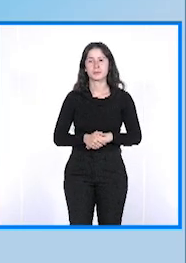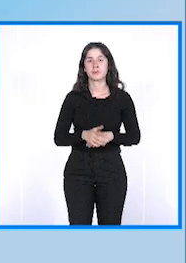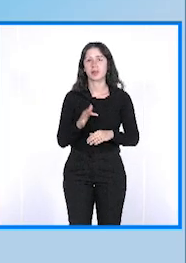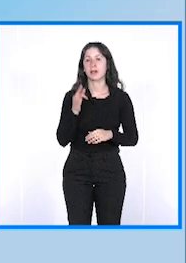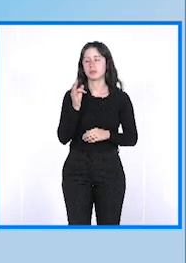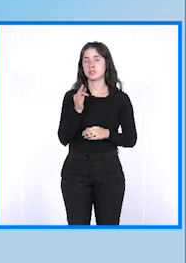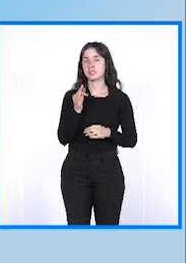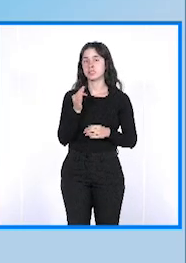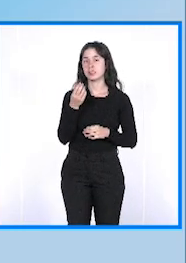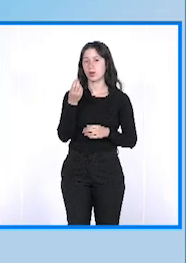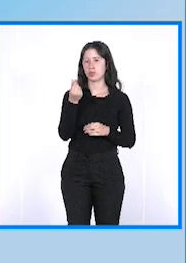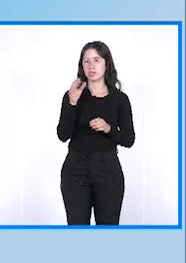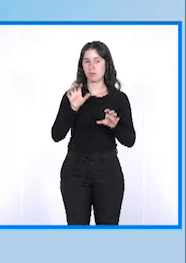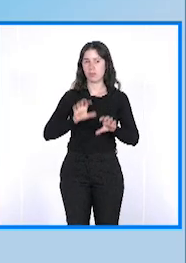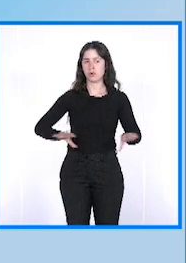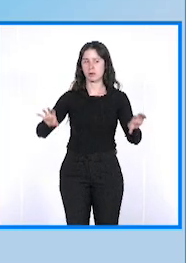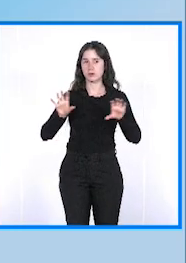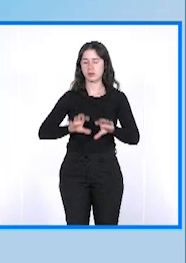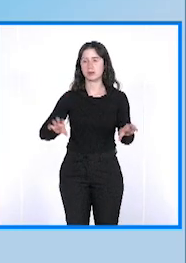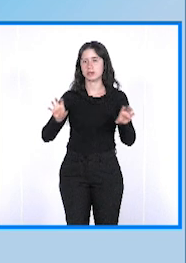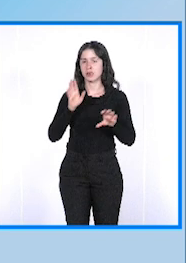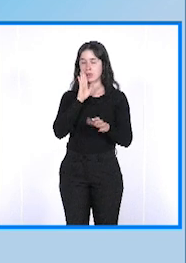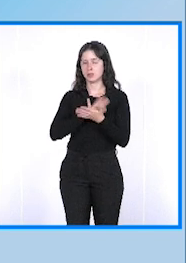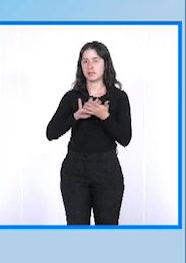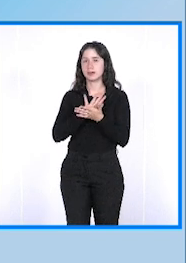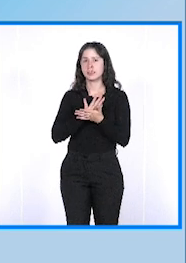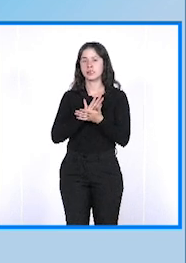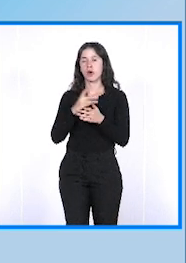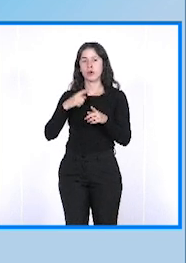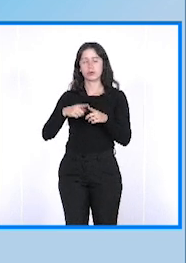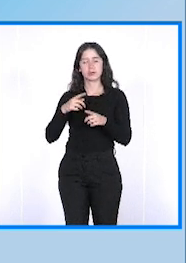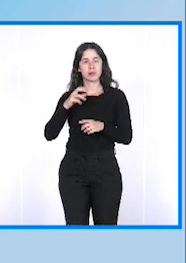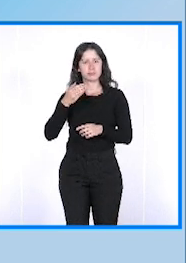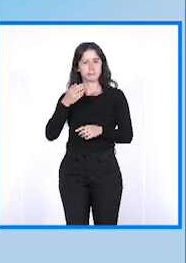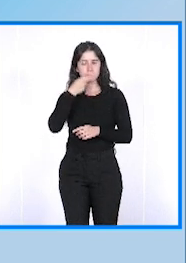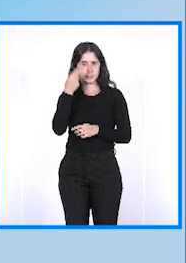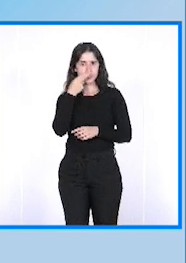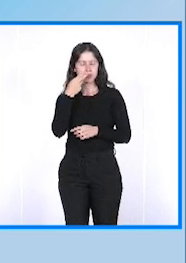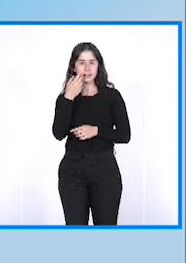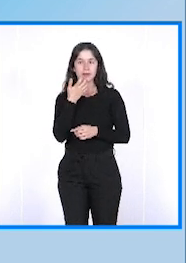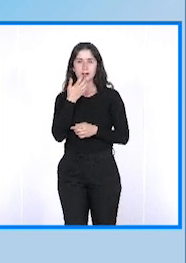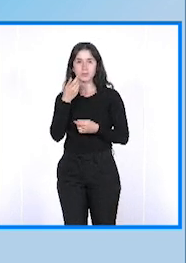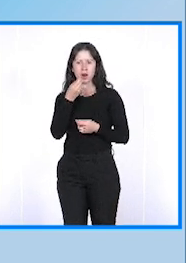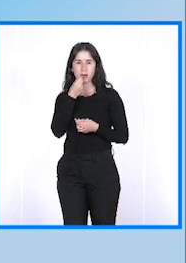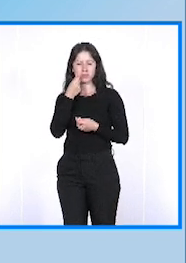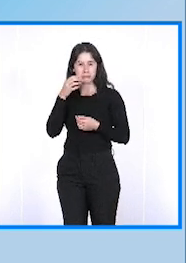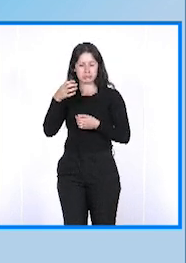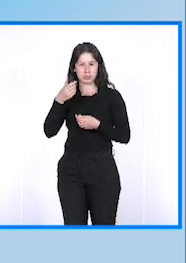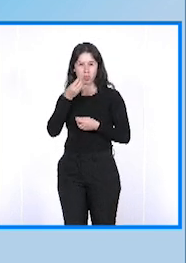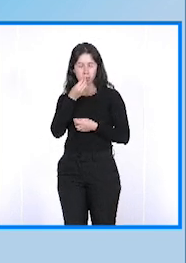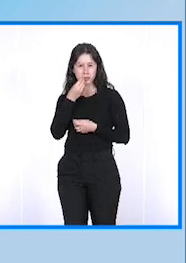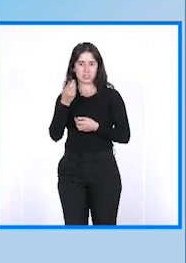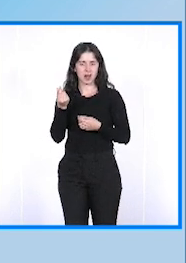bueno el coste del inmueble lo he dicho Bueno una de las cuestiones interesantes es que los gastos de alimentación suministros de atención